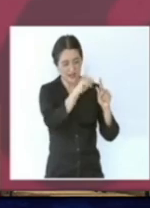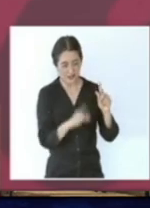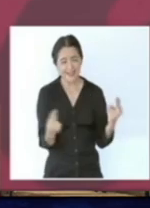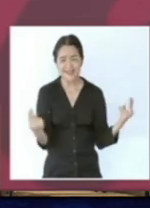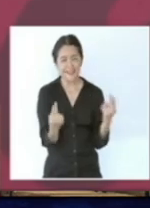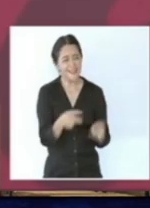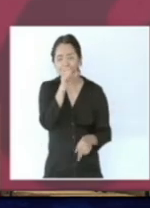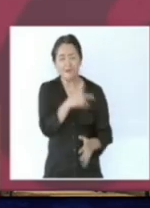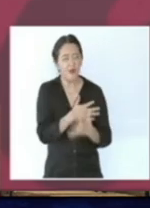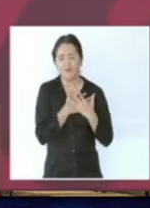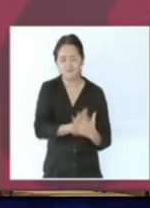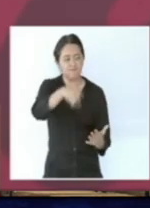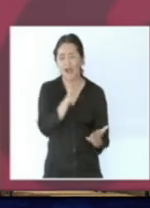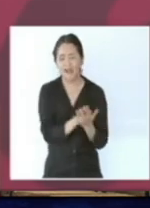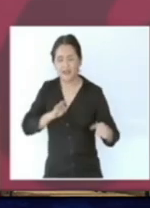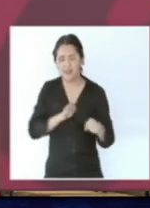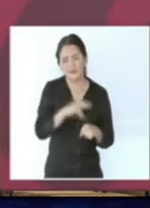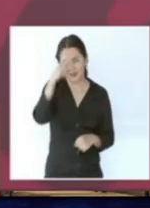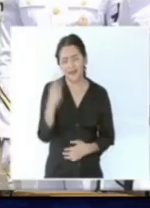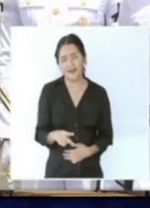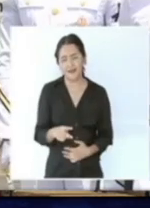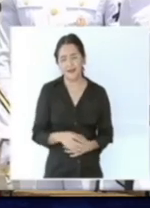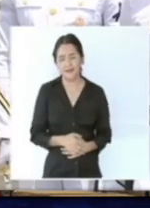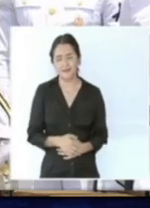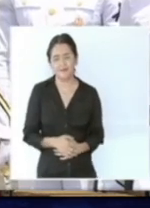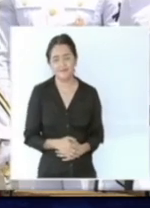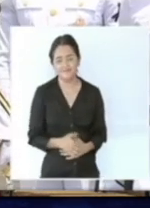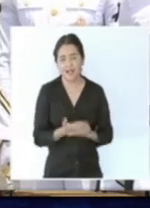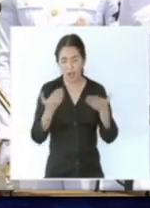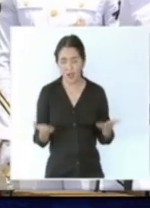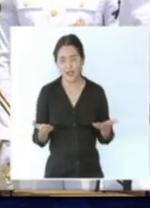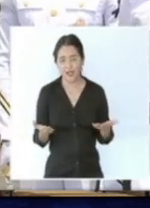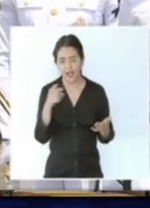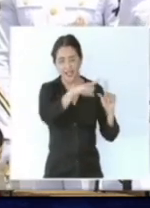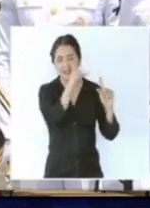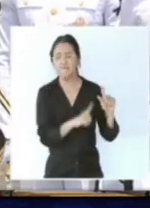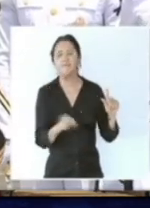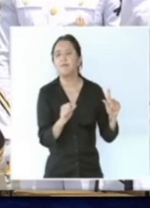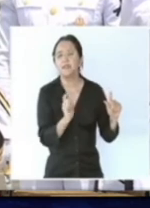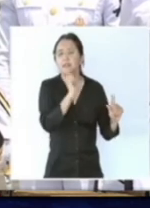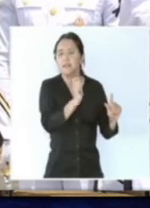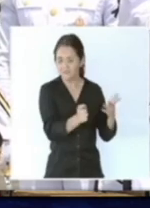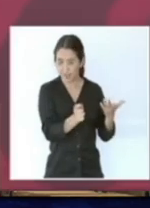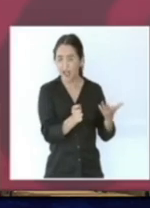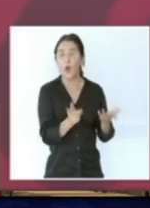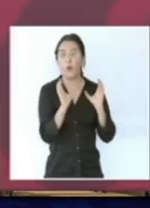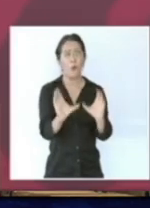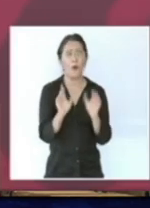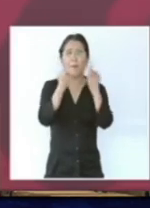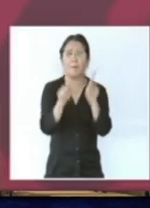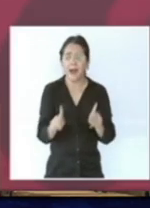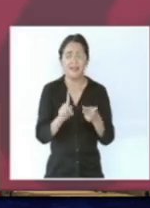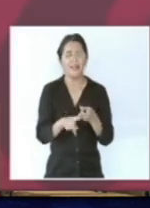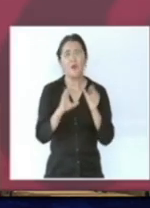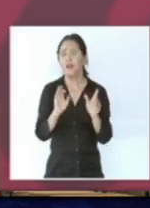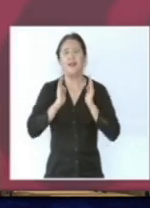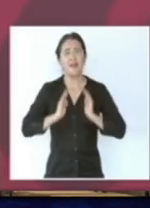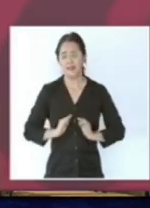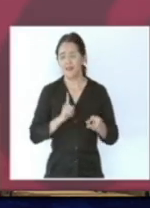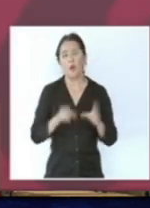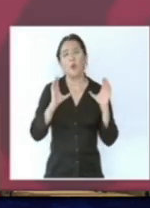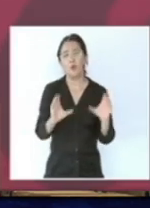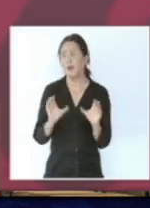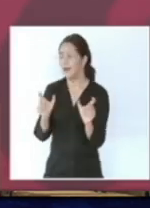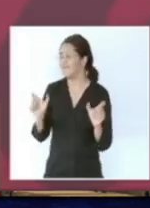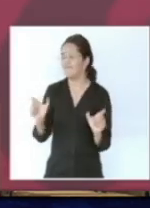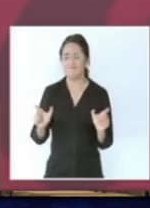egoísmo demostrado por todos y cada uno de quienes defendieron a México en aquella hazaña ahora la patria lo Llama a velar por la paz la tranquilidad y la seguridad de nuestro